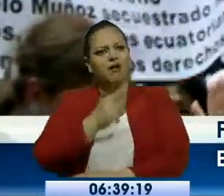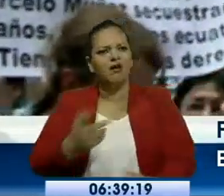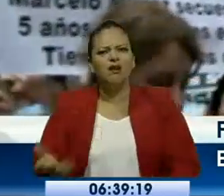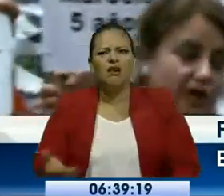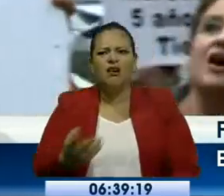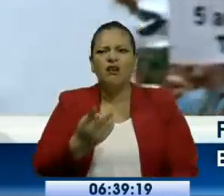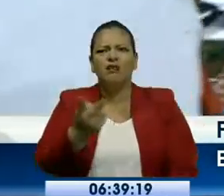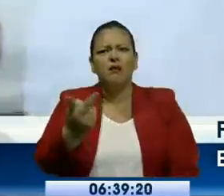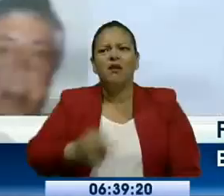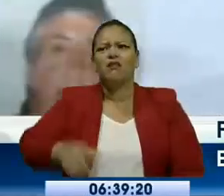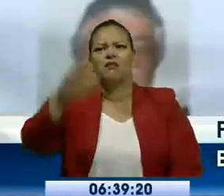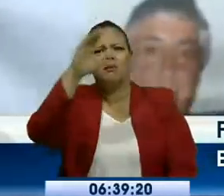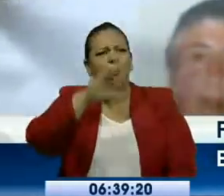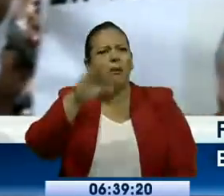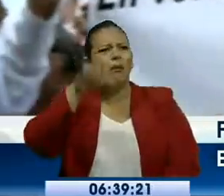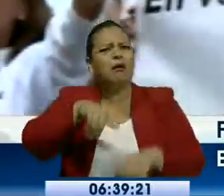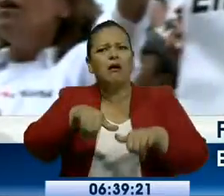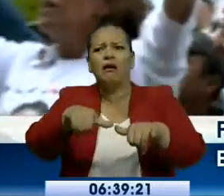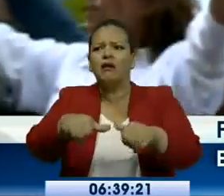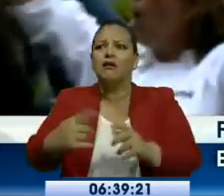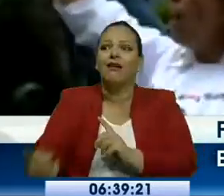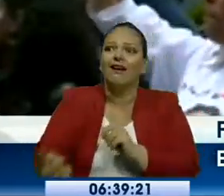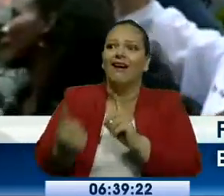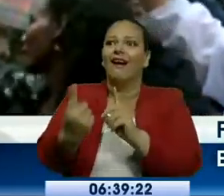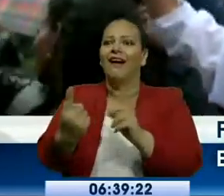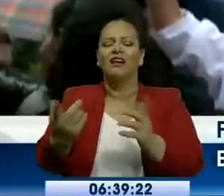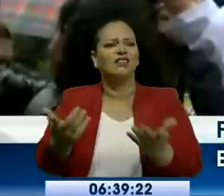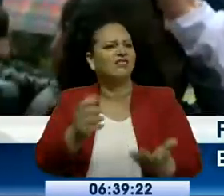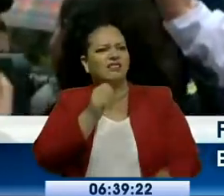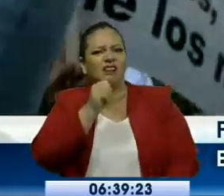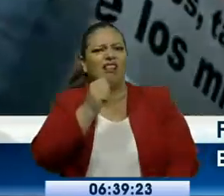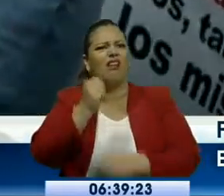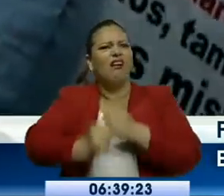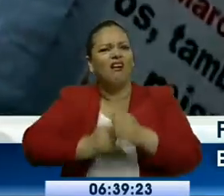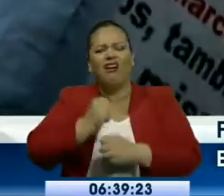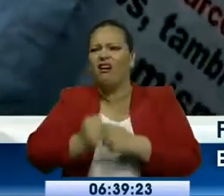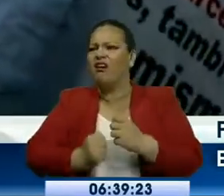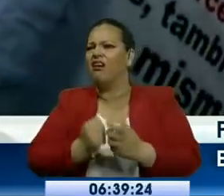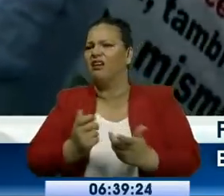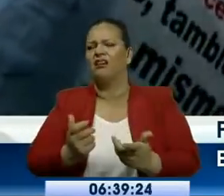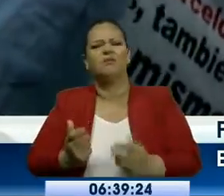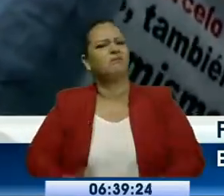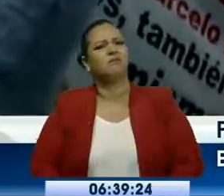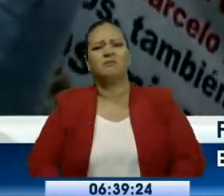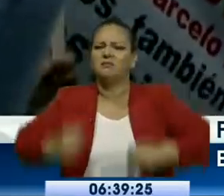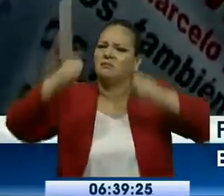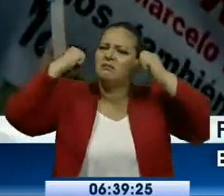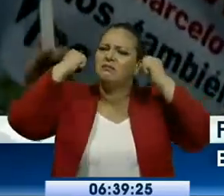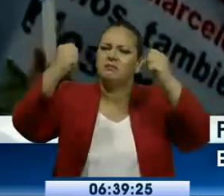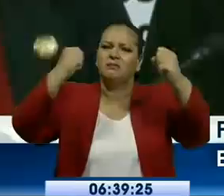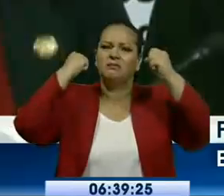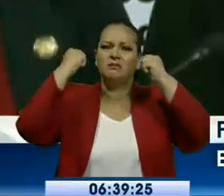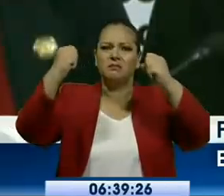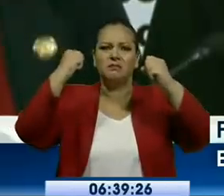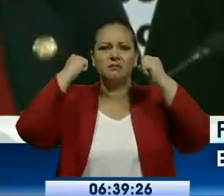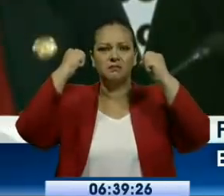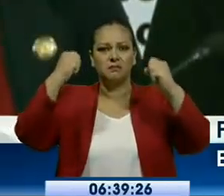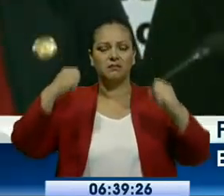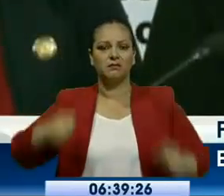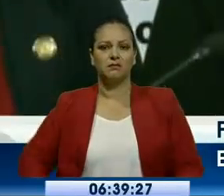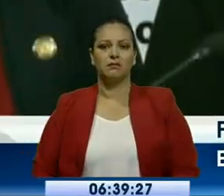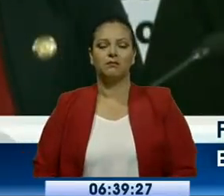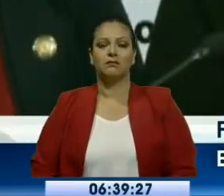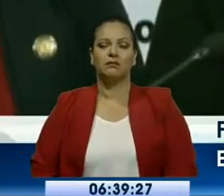horas se realizan plantones en el obelisco de Ibarra, dada su revelación. También nos han recibido autoridades. Es